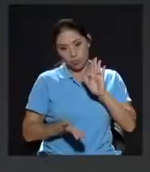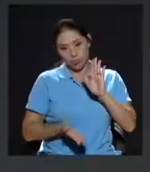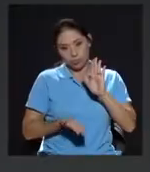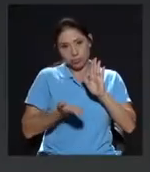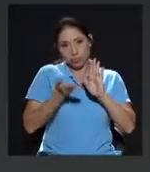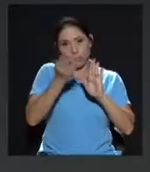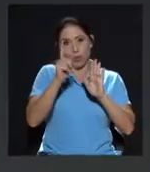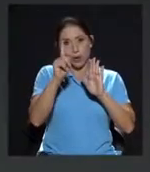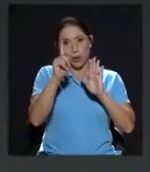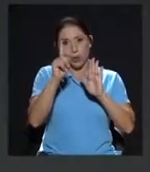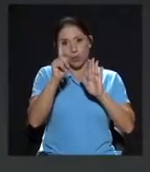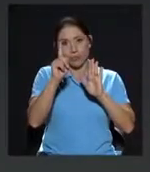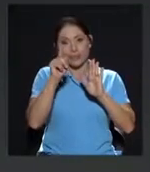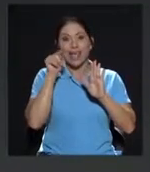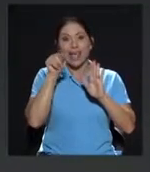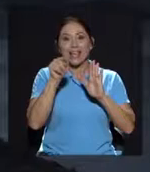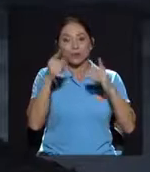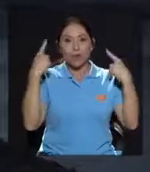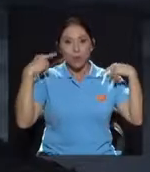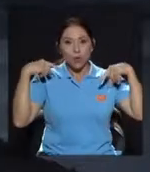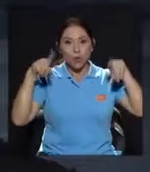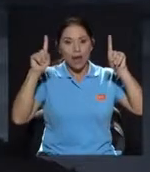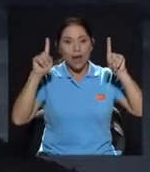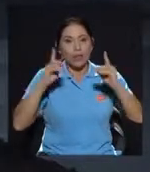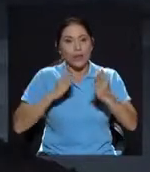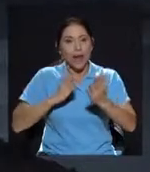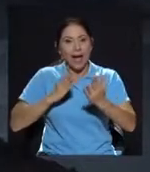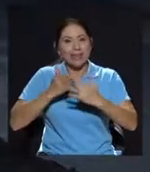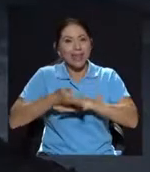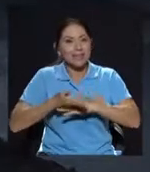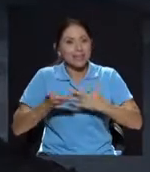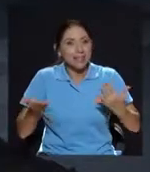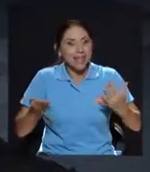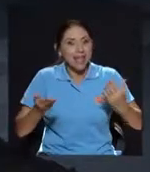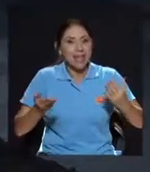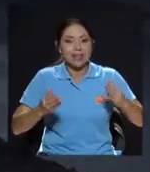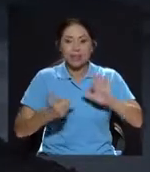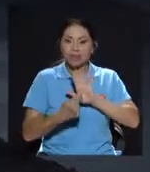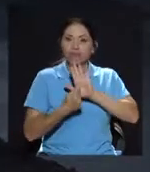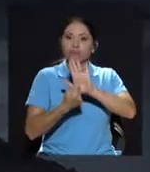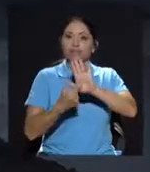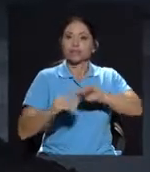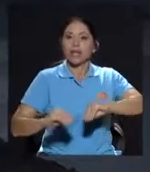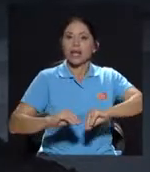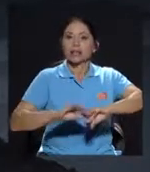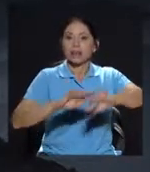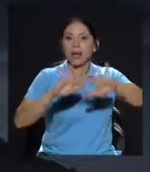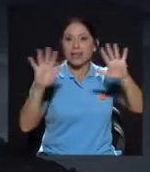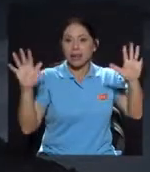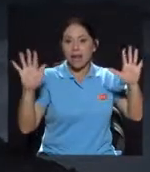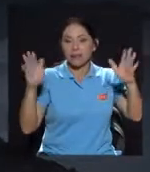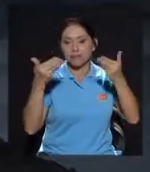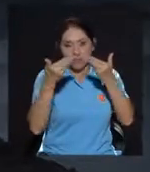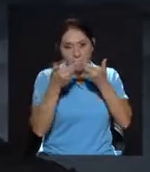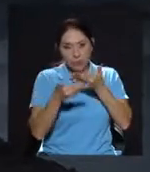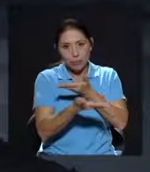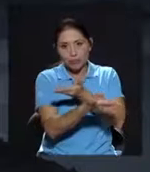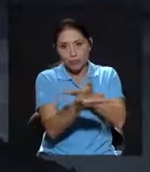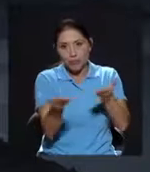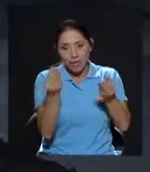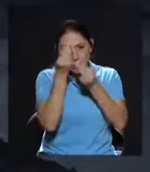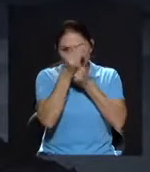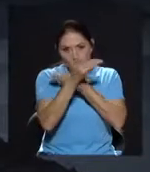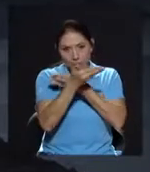1 pero eso lo hemos logrado a través básicamente transparentar y abrir de manera muy amplia toda la